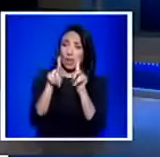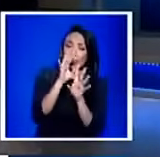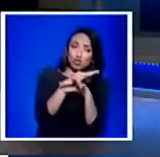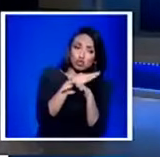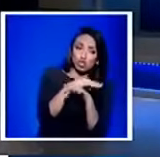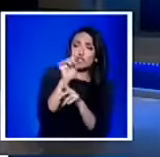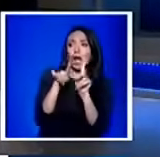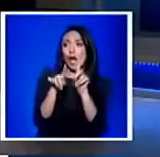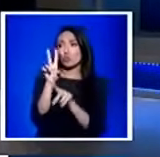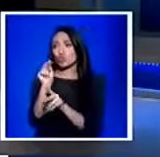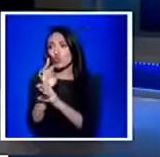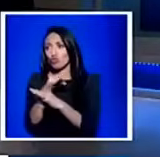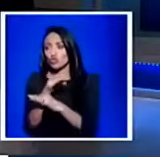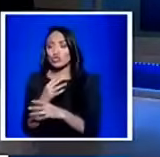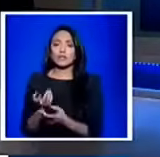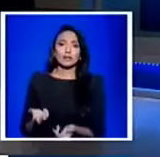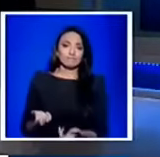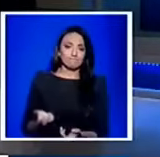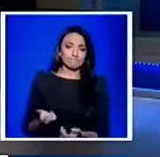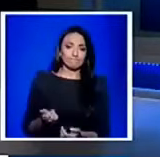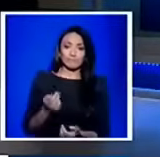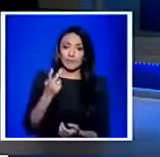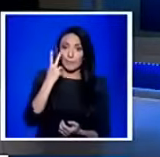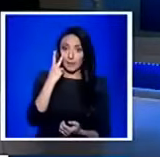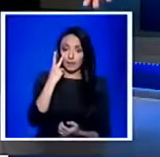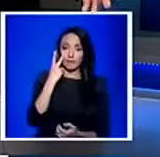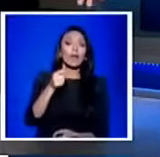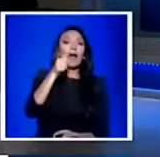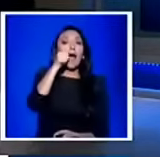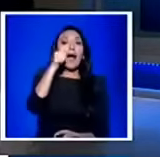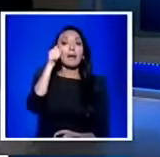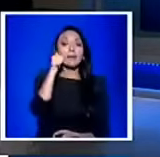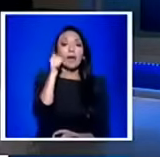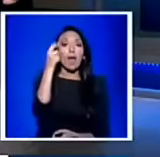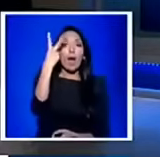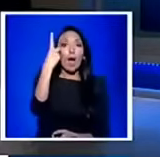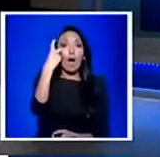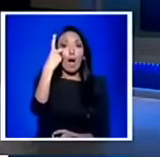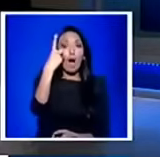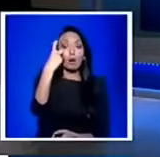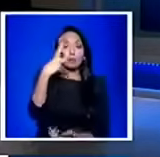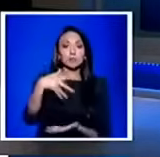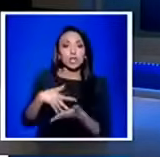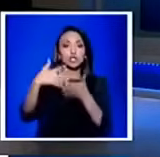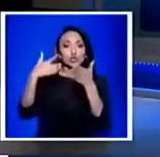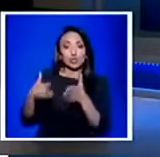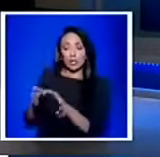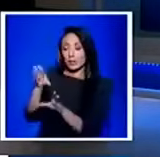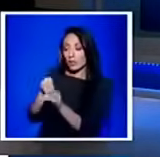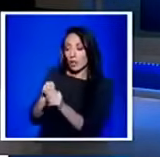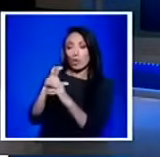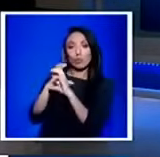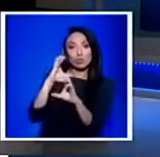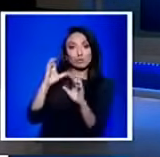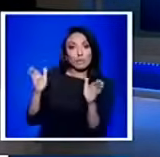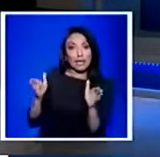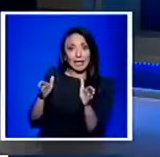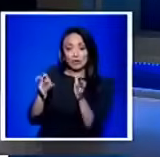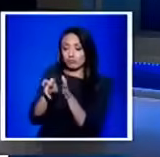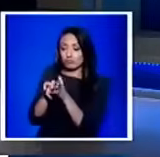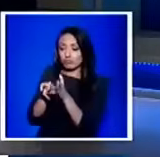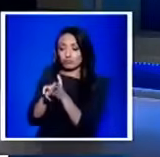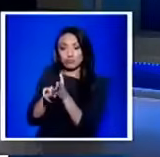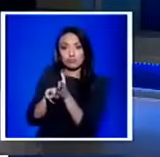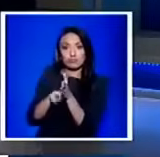por los cortes de energía. Miren ustedes, ayer 11 estudiantes que se trasladaban en bus en un recorrido resultaron